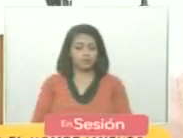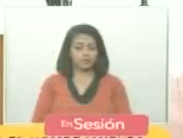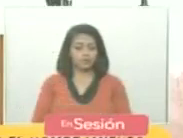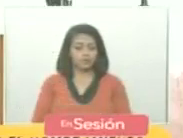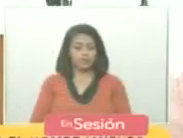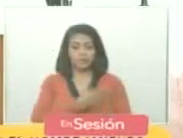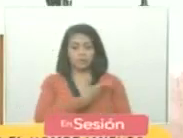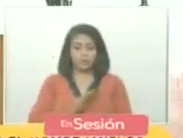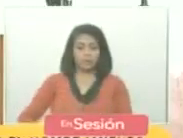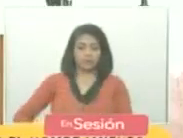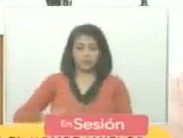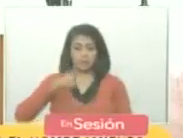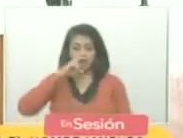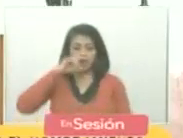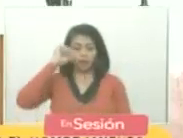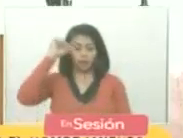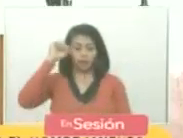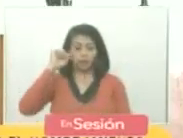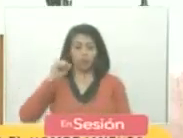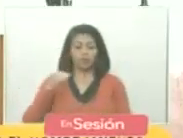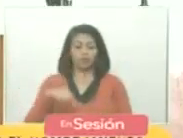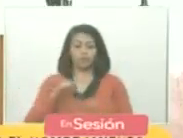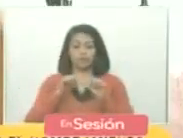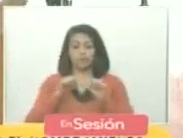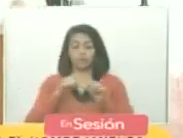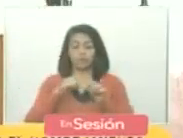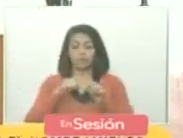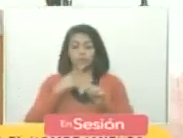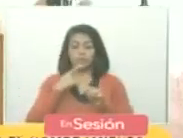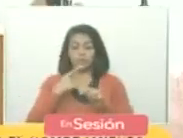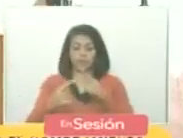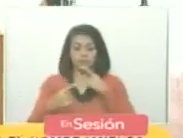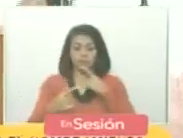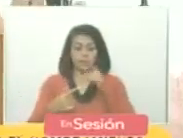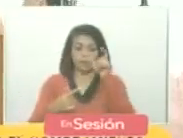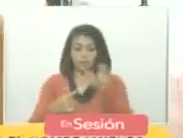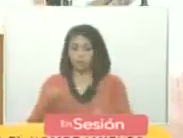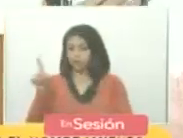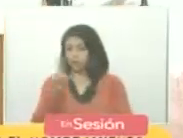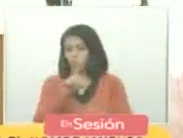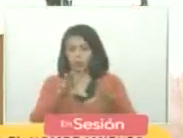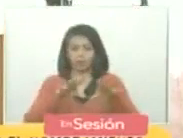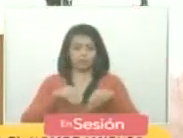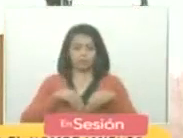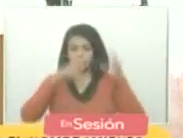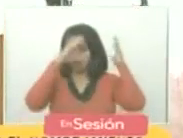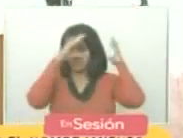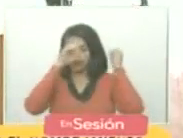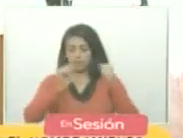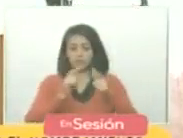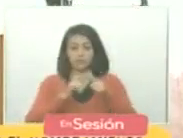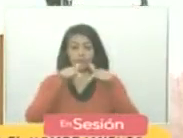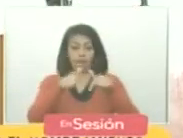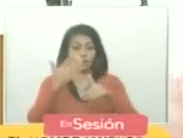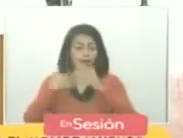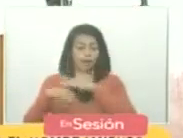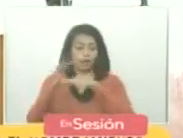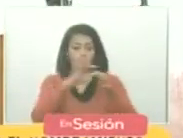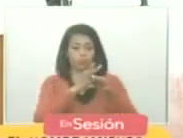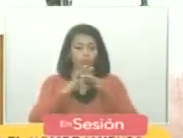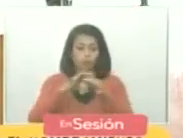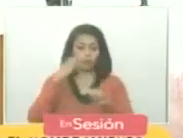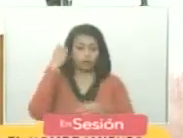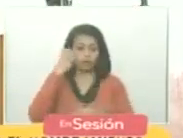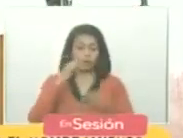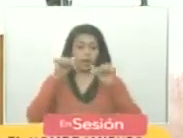el presidente Nicolás Maduro tuvo que declarar persona non grata a la embajadora en ese momento de la Unión Europea. En